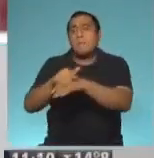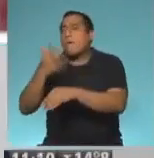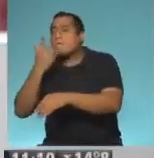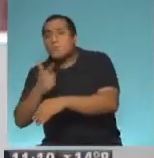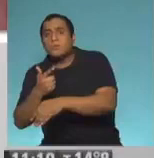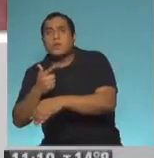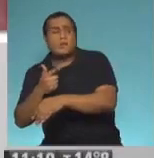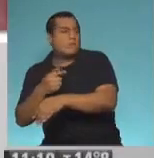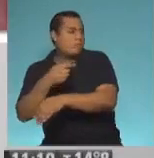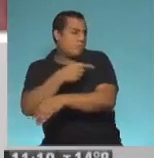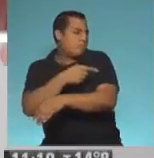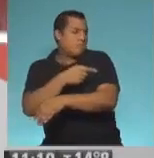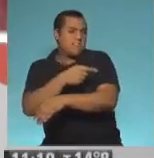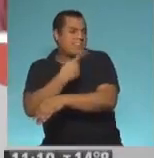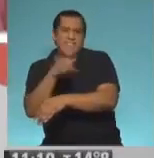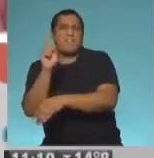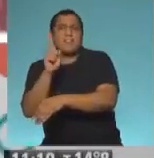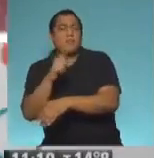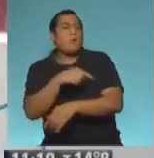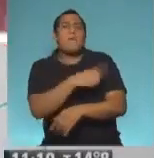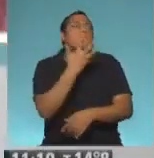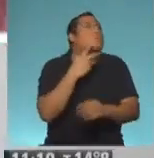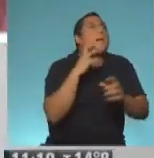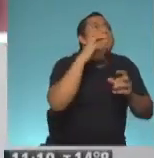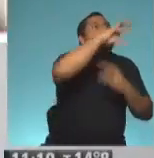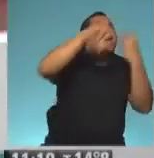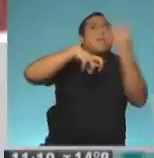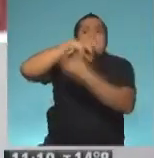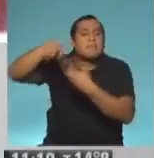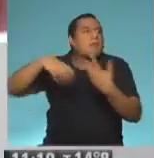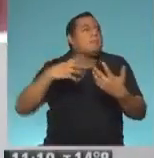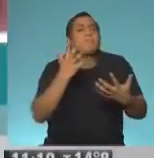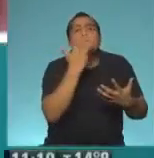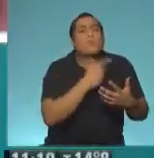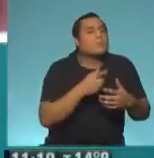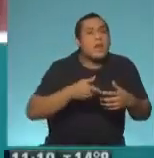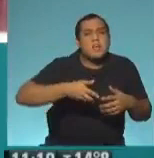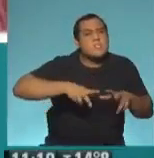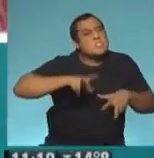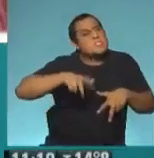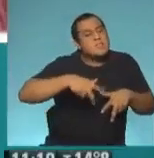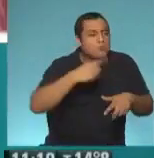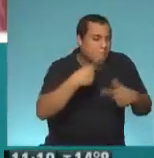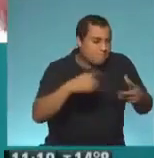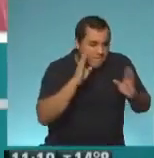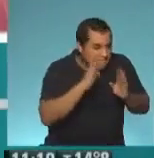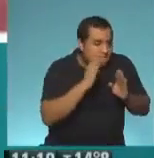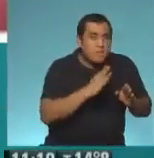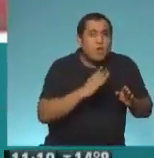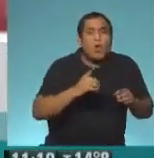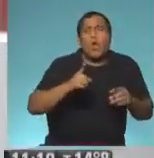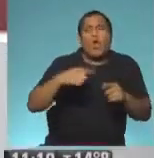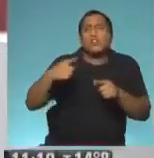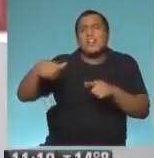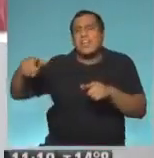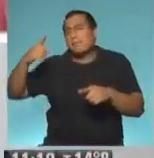dinosaurios repetitivamente, o le gustan los planetas o historias, y su lenguaje tal vez es un poco menos coloquial. Entonces hay